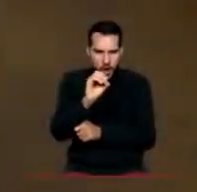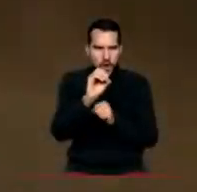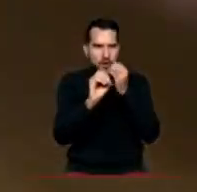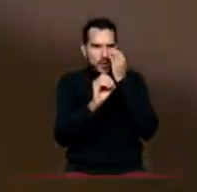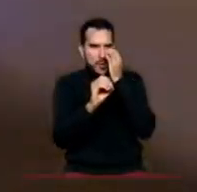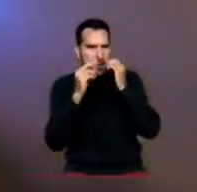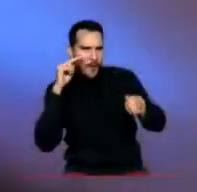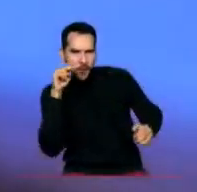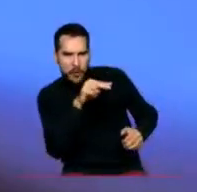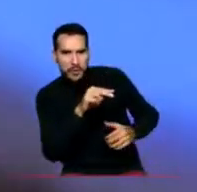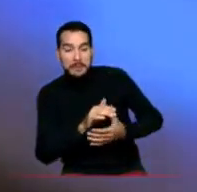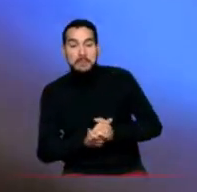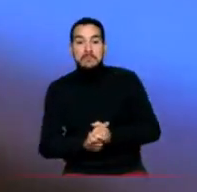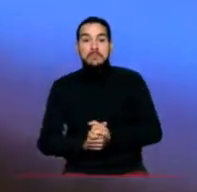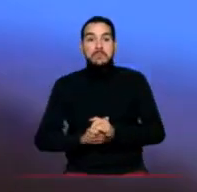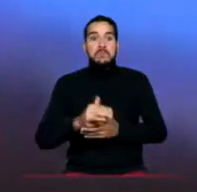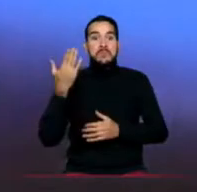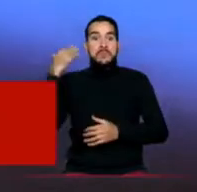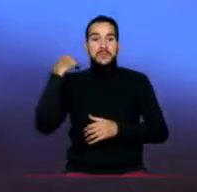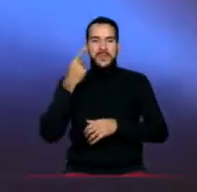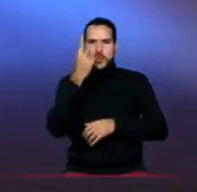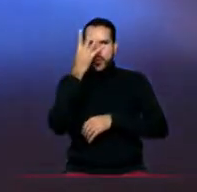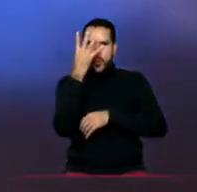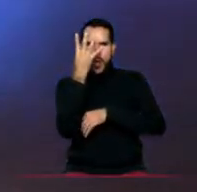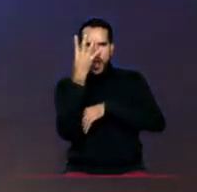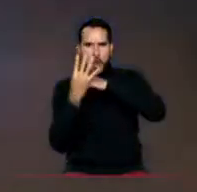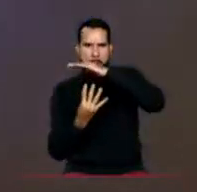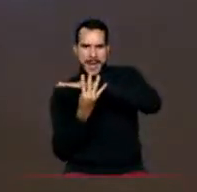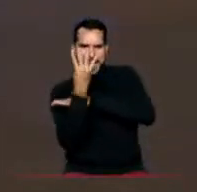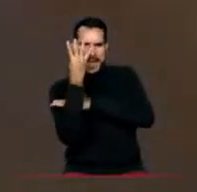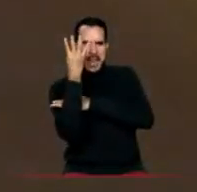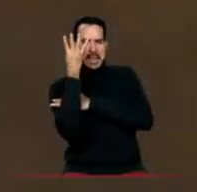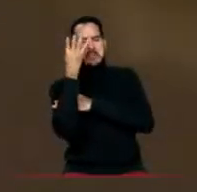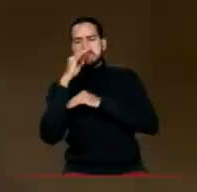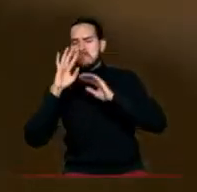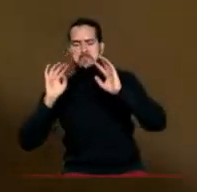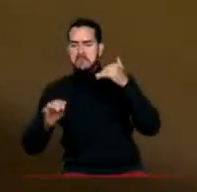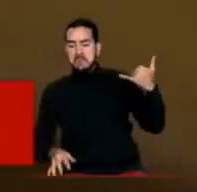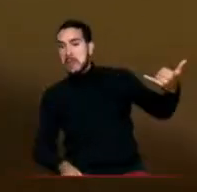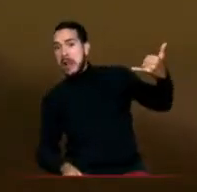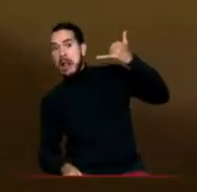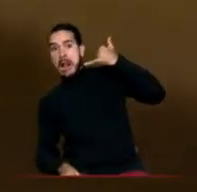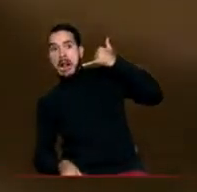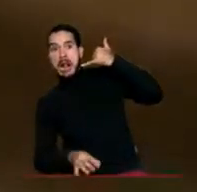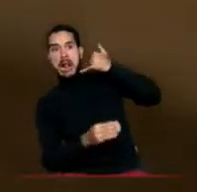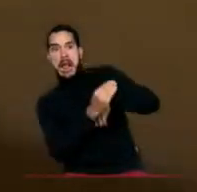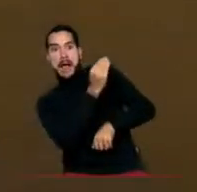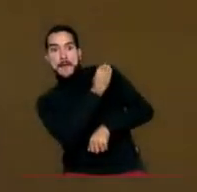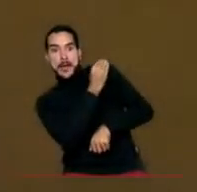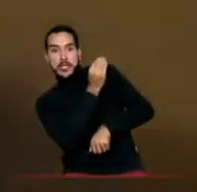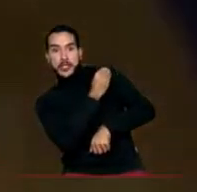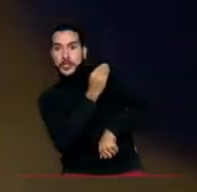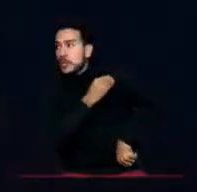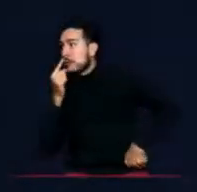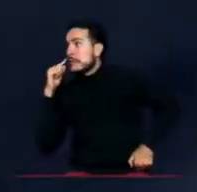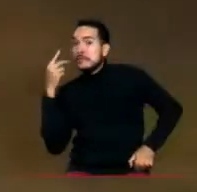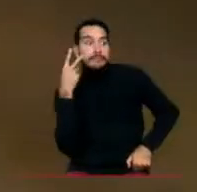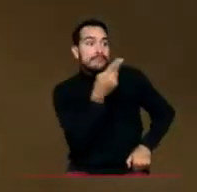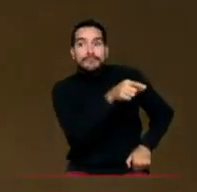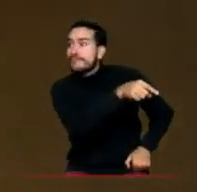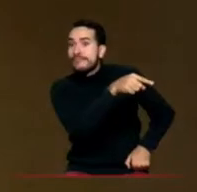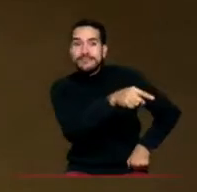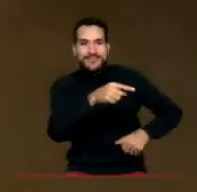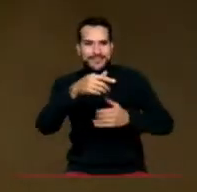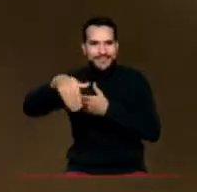Sobre las 4 de la madrugada, una llamada por parte de la ciudadanía puso en aviso a las autoridades por un elemento sospechoso sobre la avenida